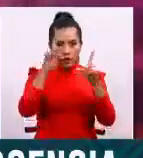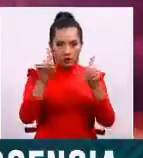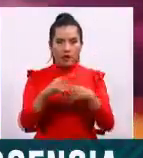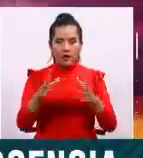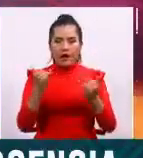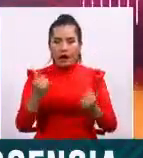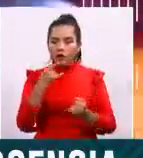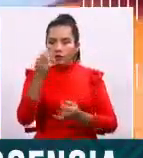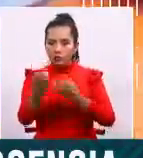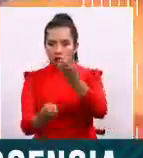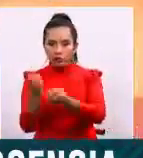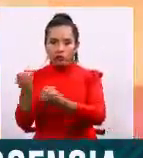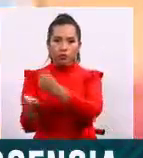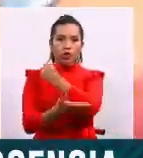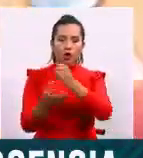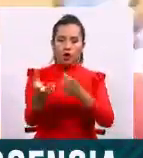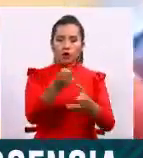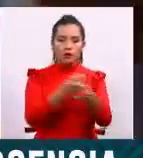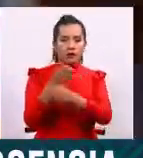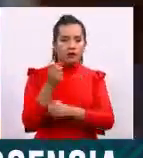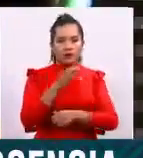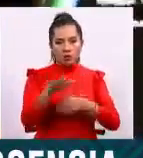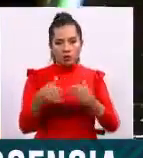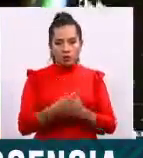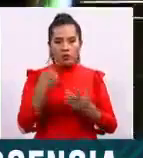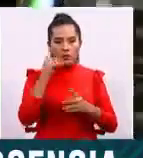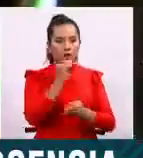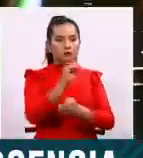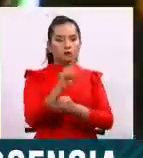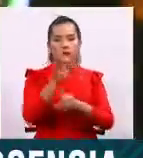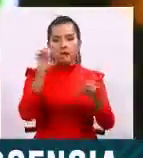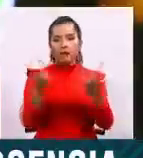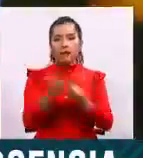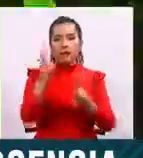que genera la economía para nuestros pueblos y nuestros hermanos indígenas.